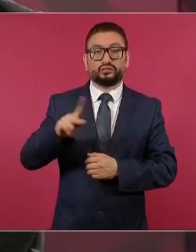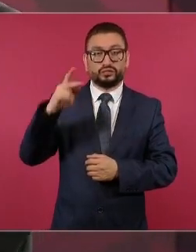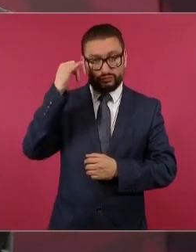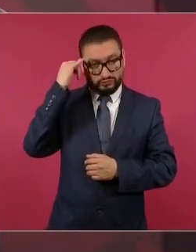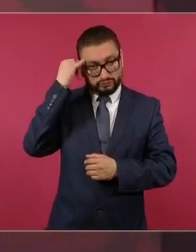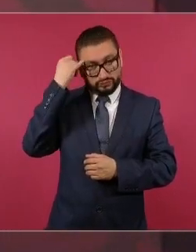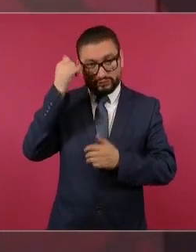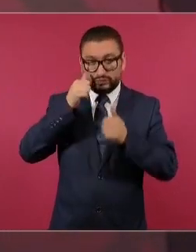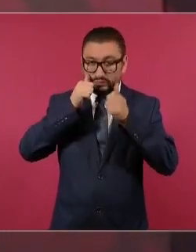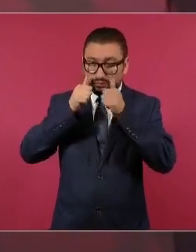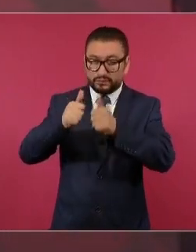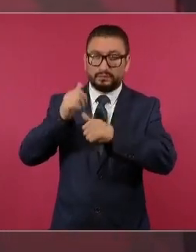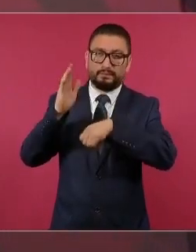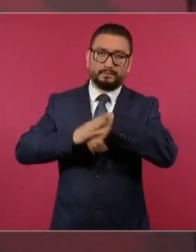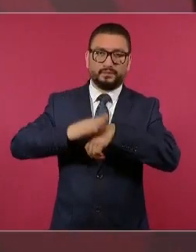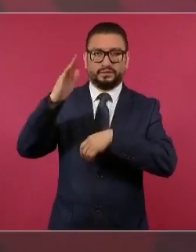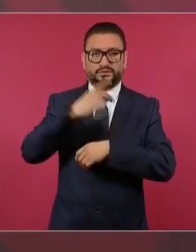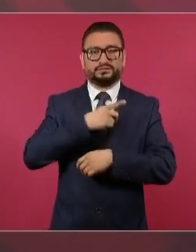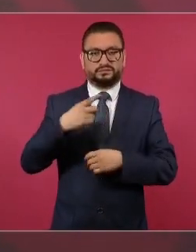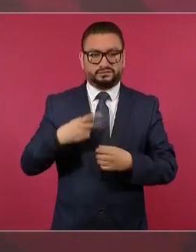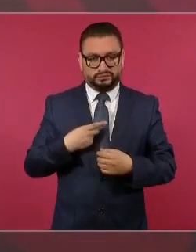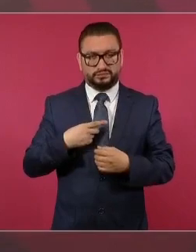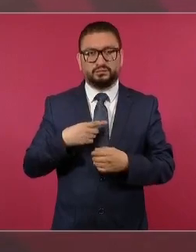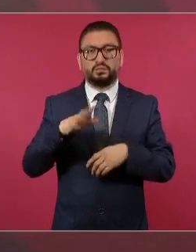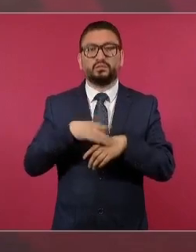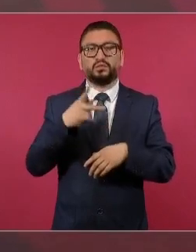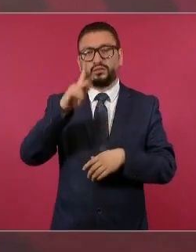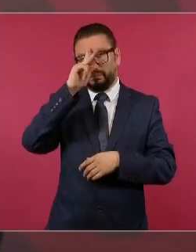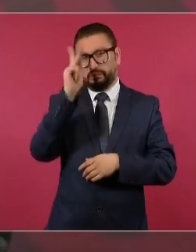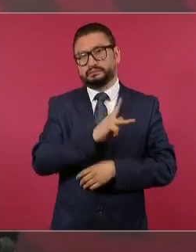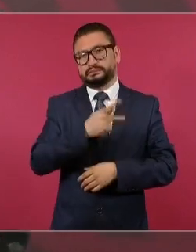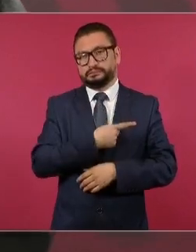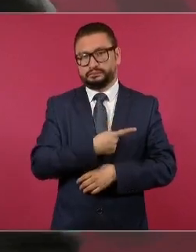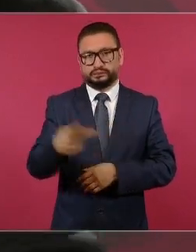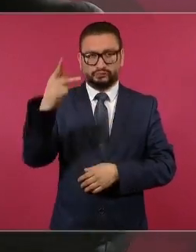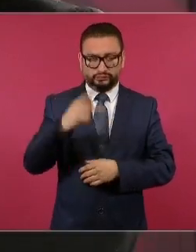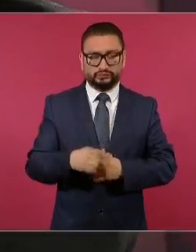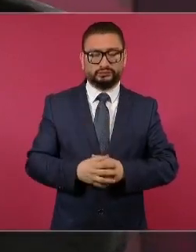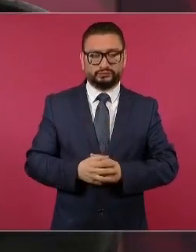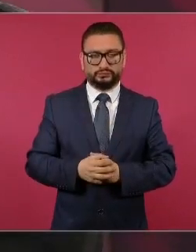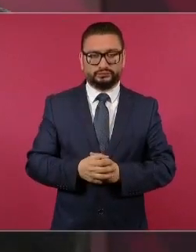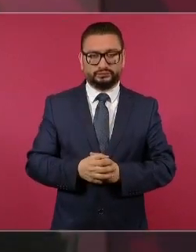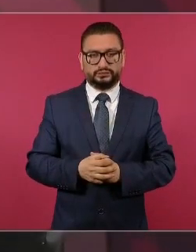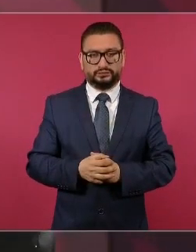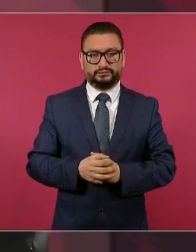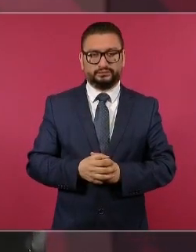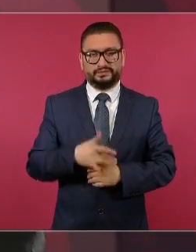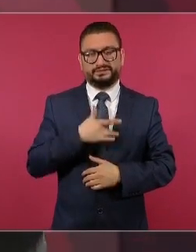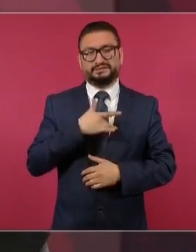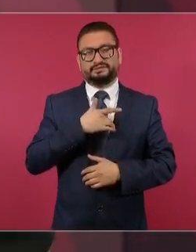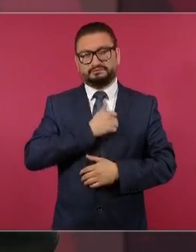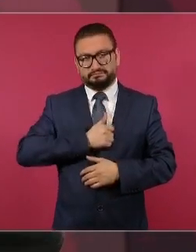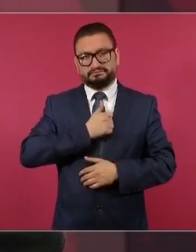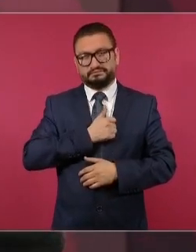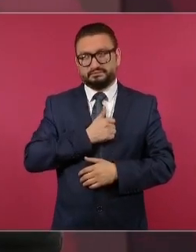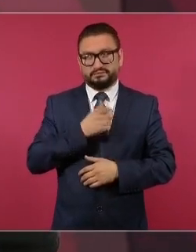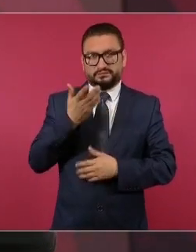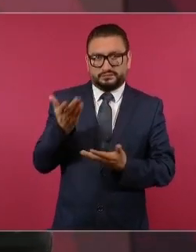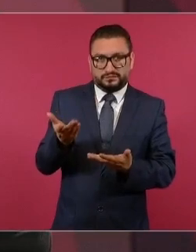más atención, los más pobres, y lamentablemente coincide que